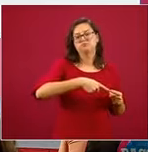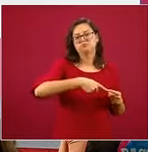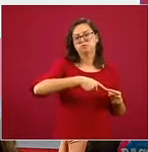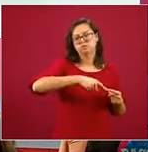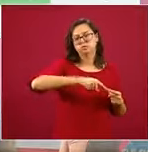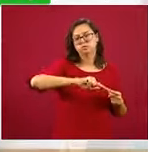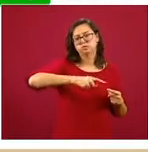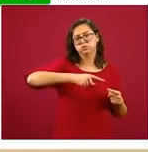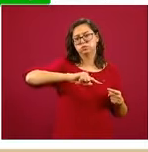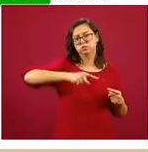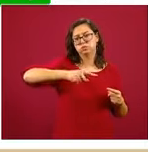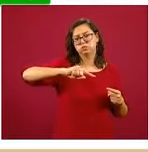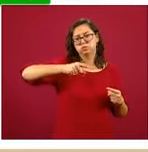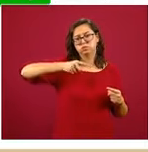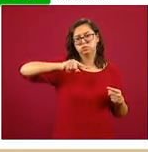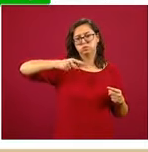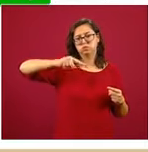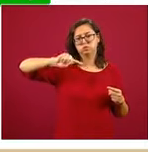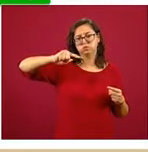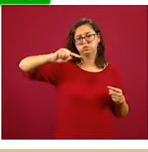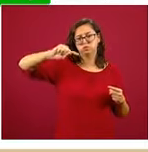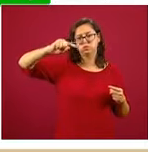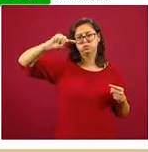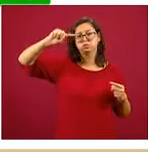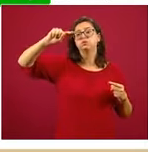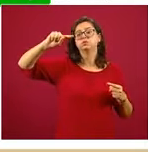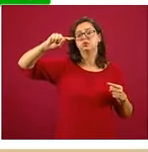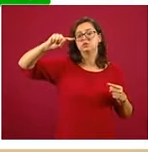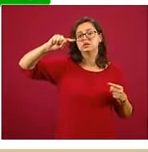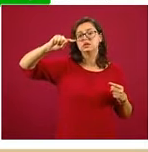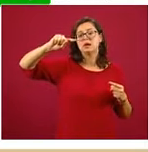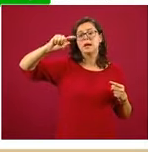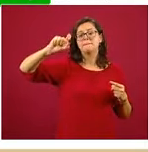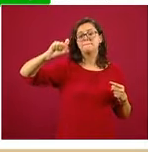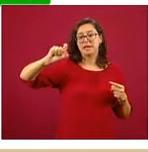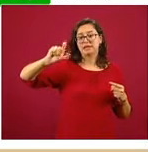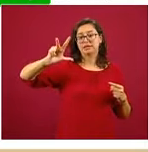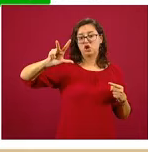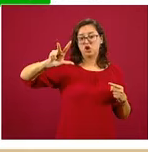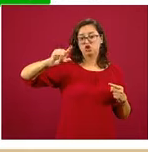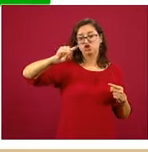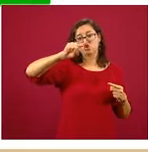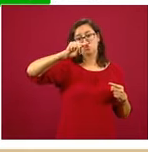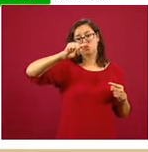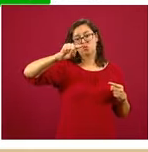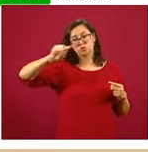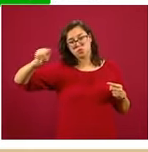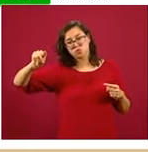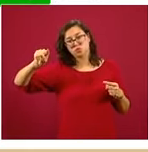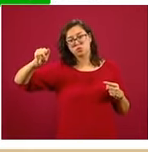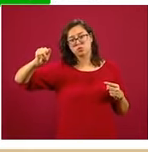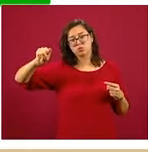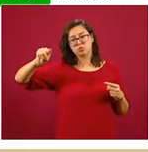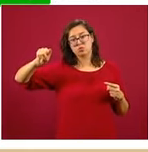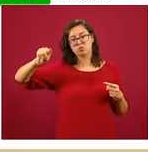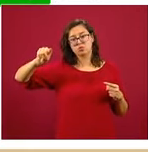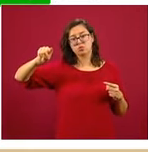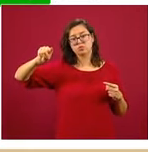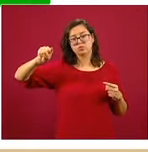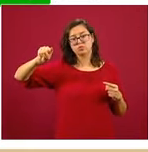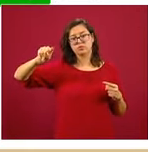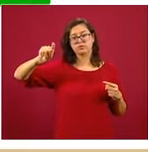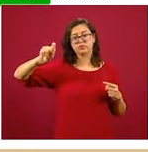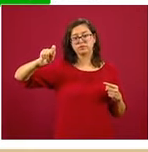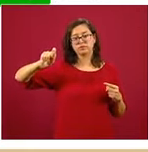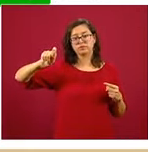diagonal continua que llega hasta un pico en la semana 28, un ligero decremento o descenso entre